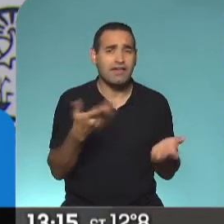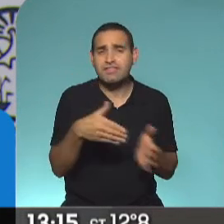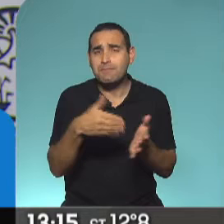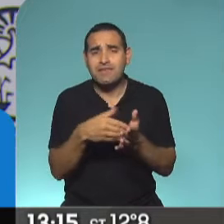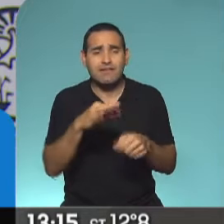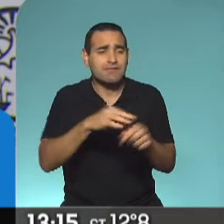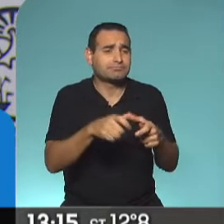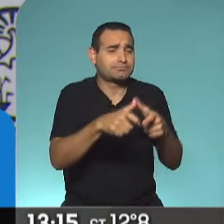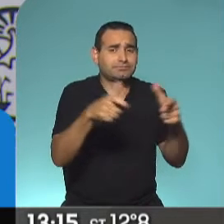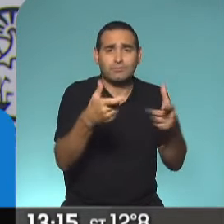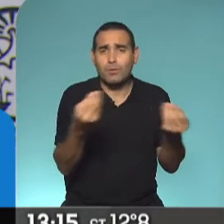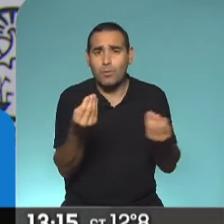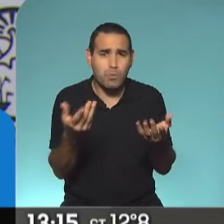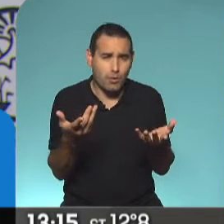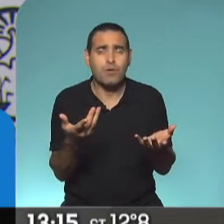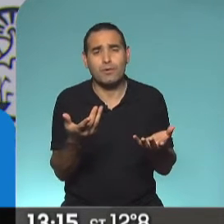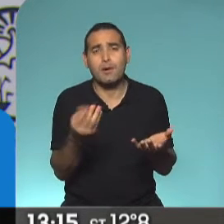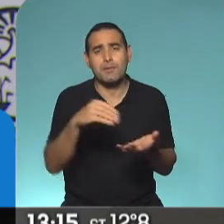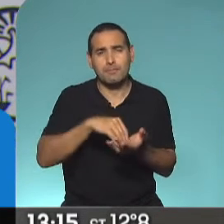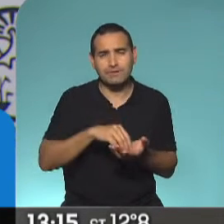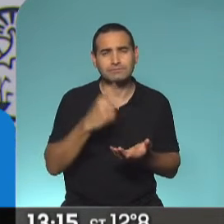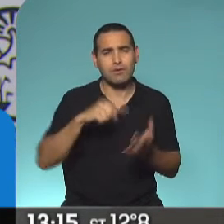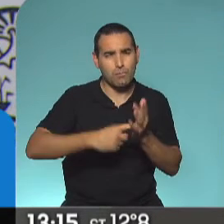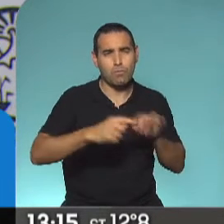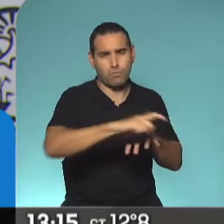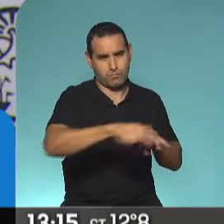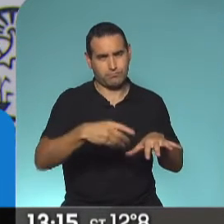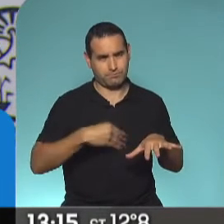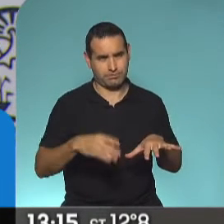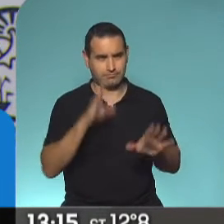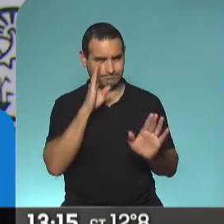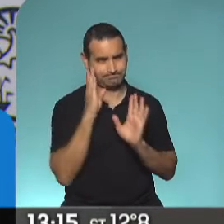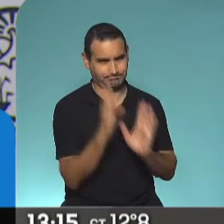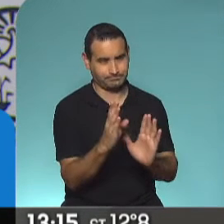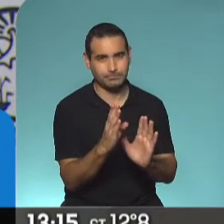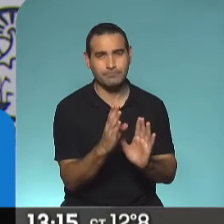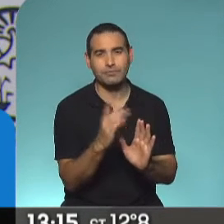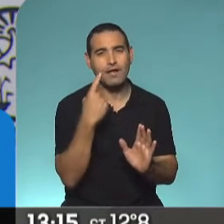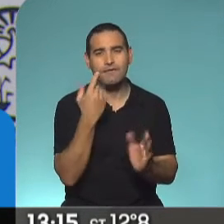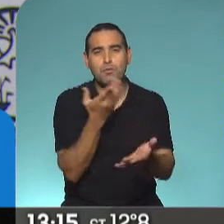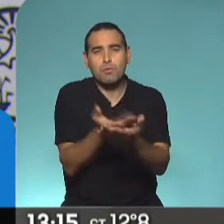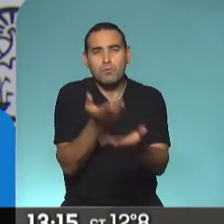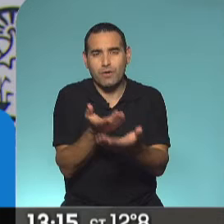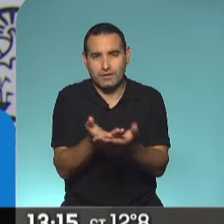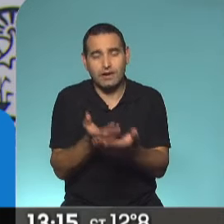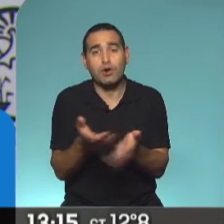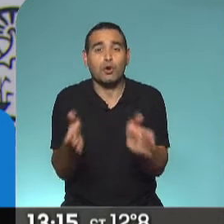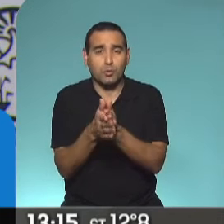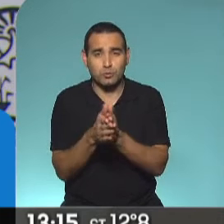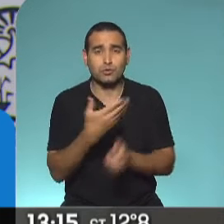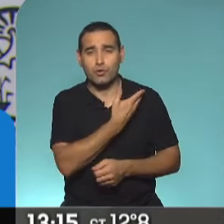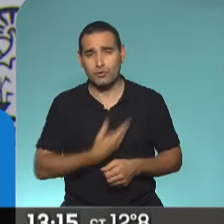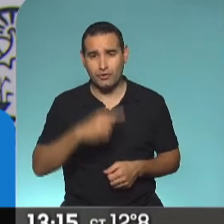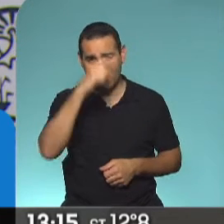de los casos y la evolución de las curvas y una mirada más metropolitana de la realidad también las propuestas que hacemos en colaboración con nación y